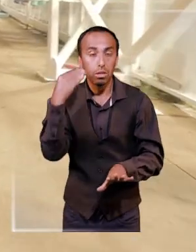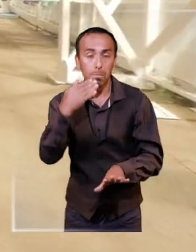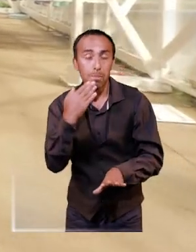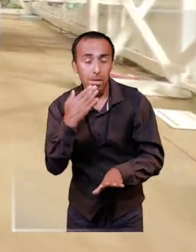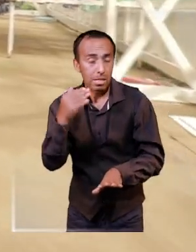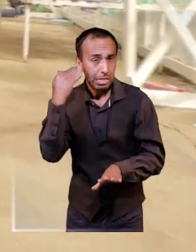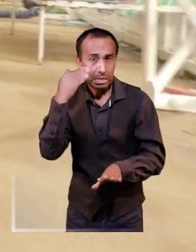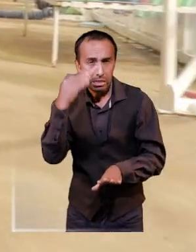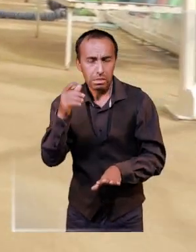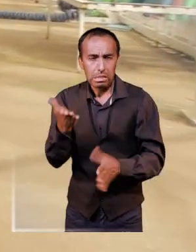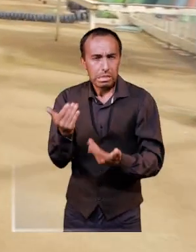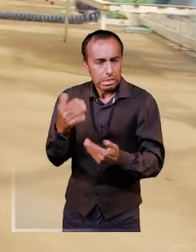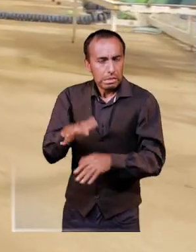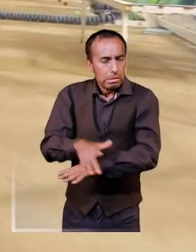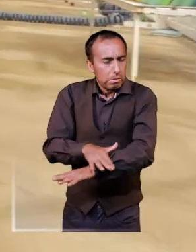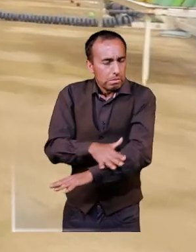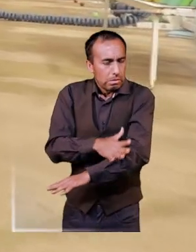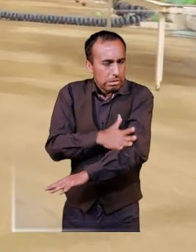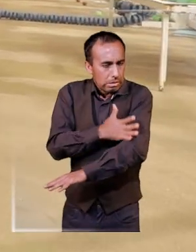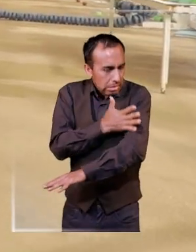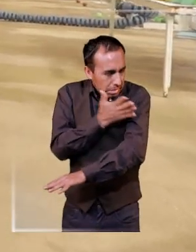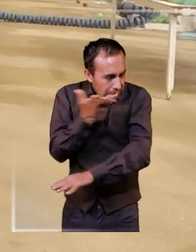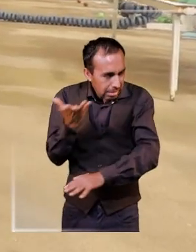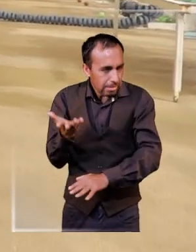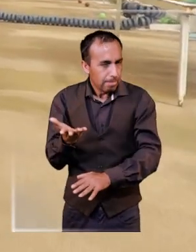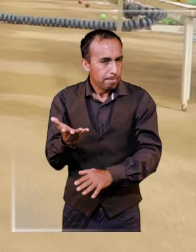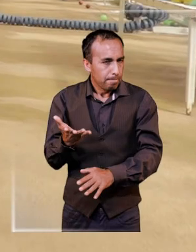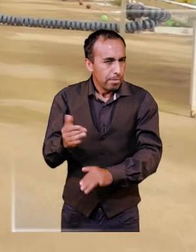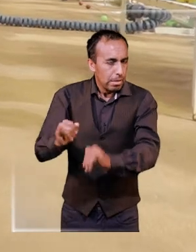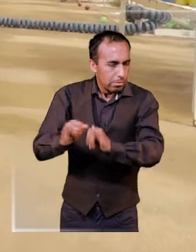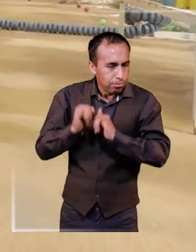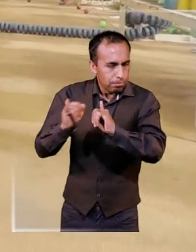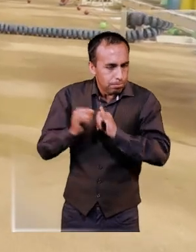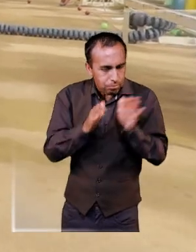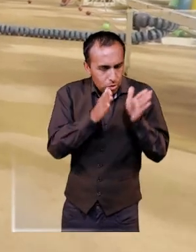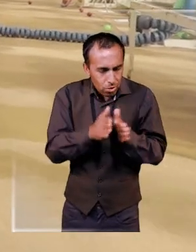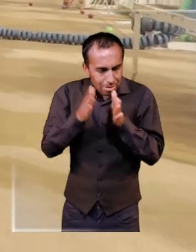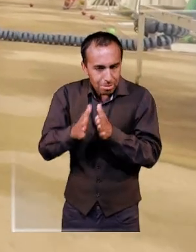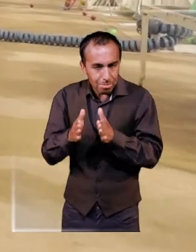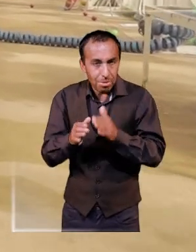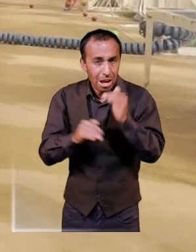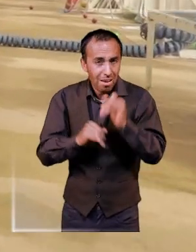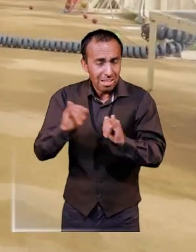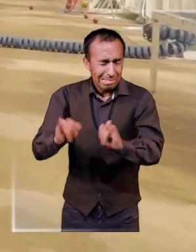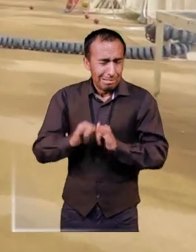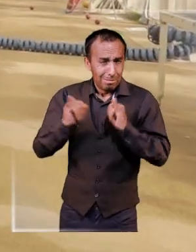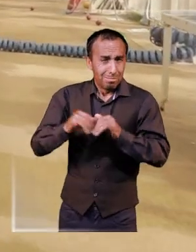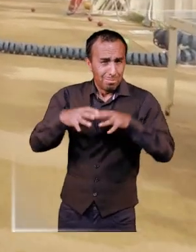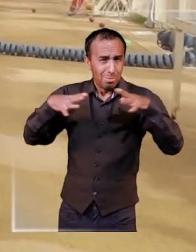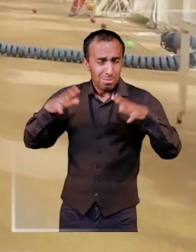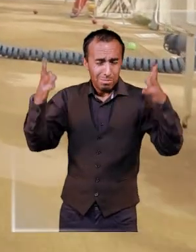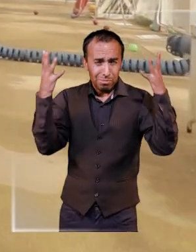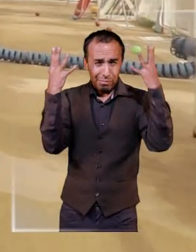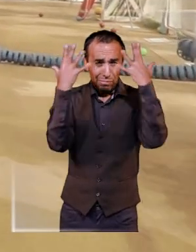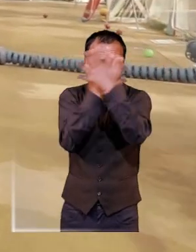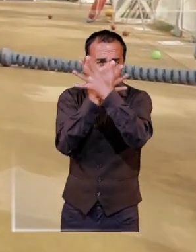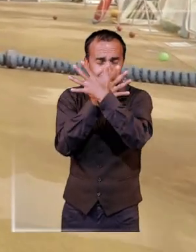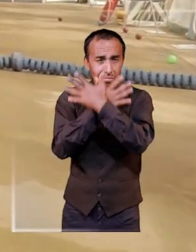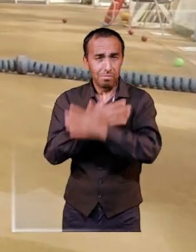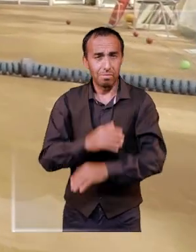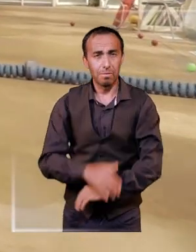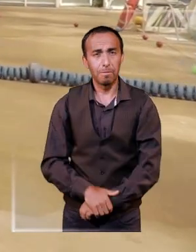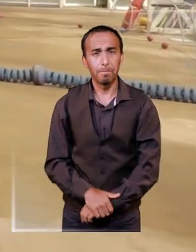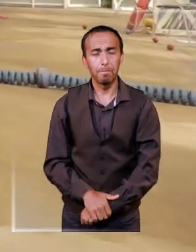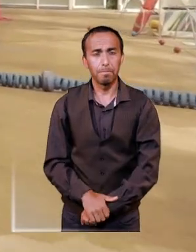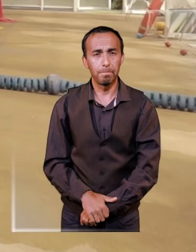o porque necesitan ellos mismos generarse una estimulación que supere en cierta medida lo que están recibiendo del entorno porque es muy abrumador.